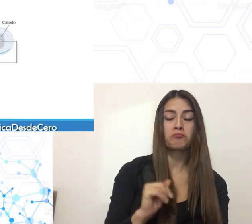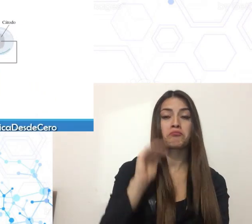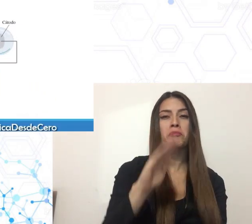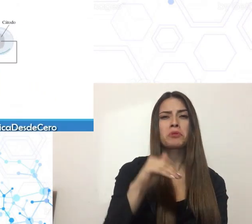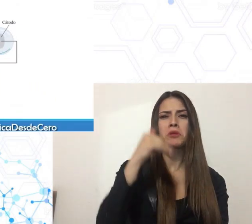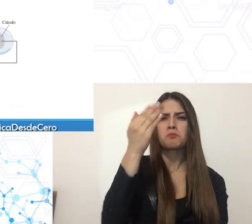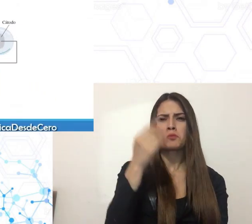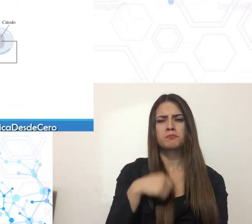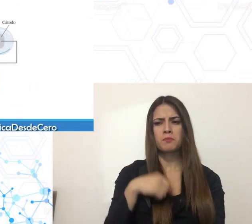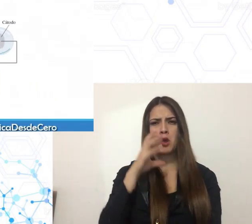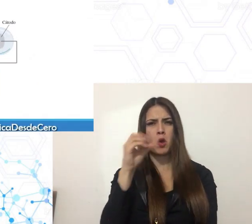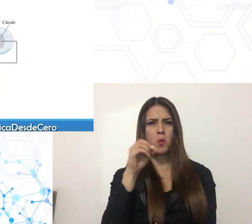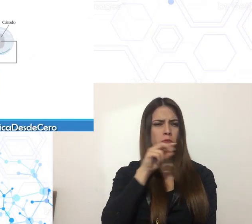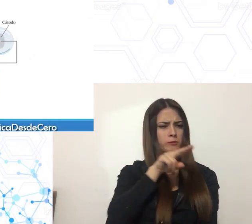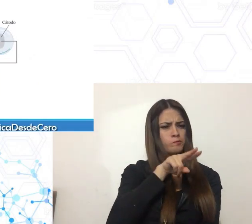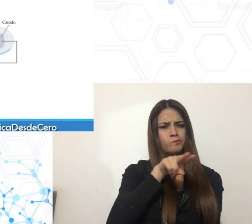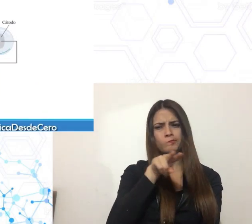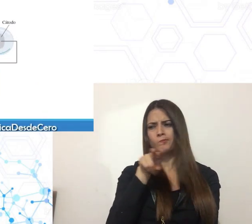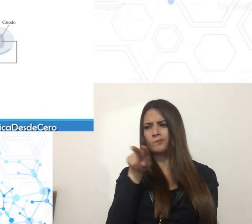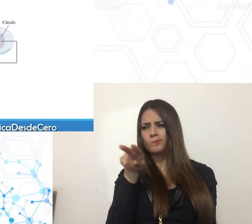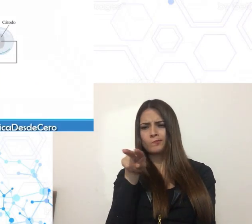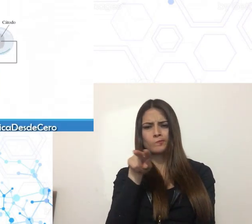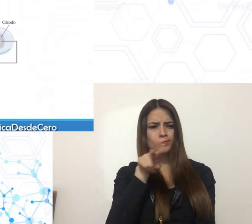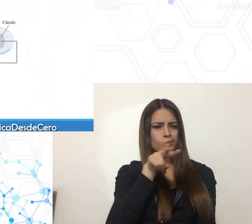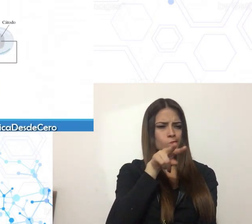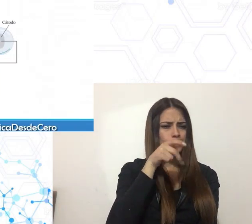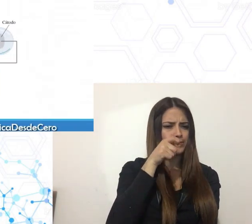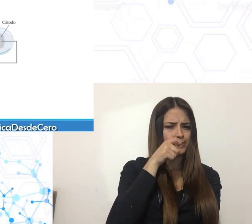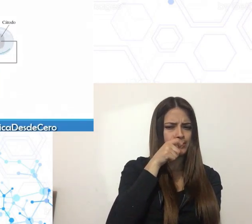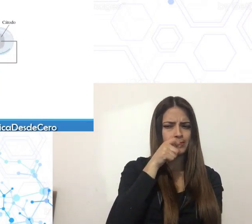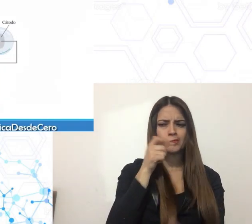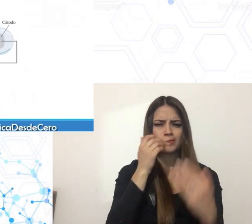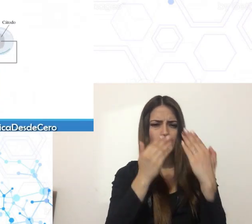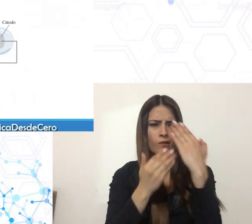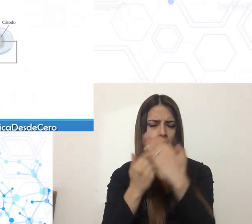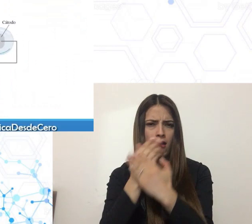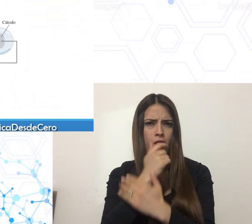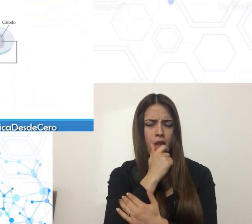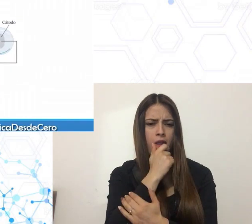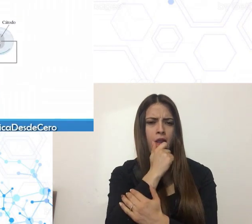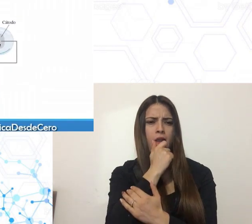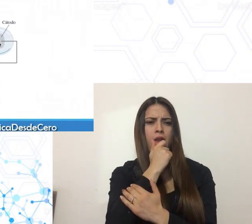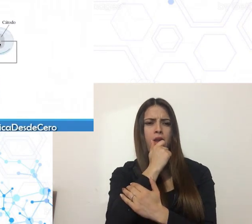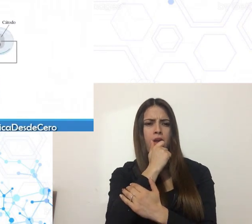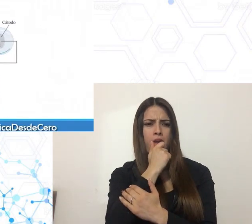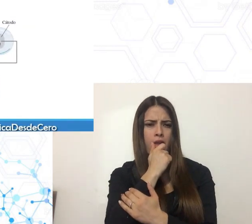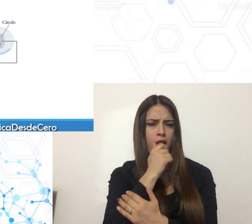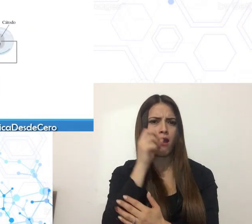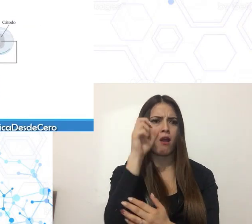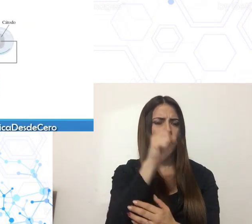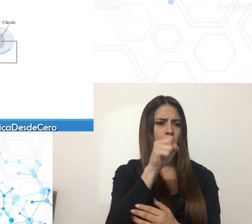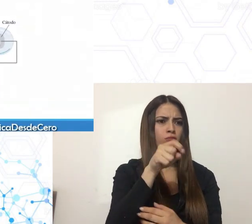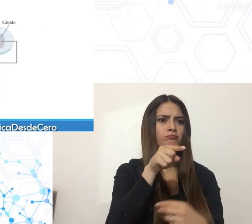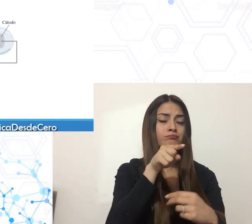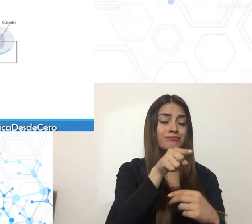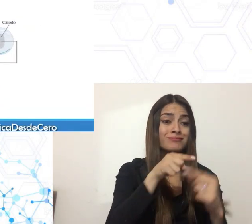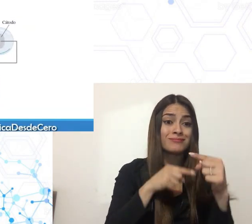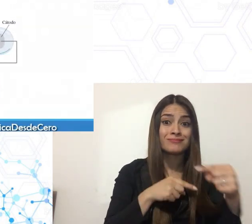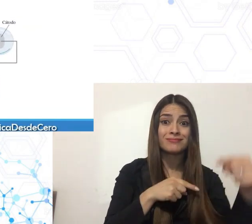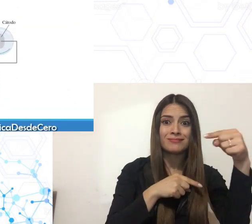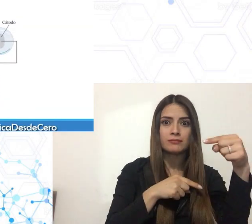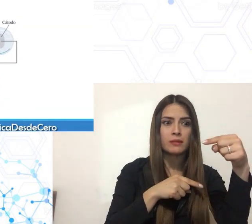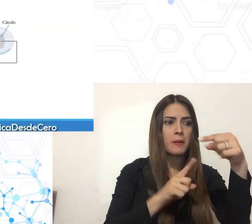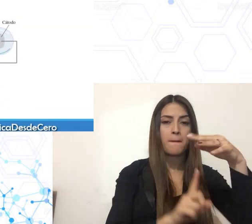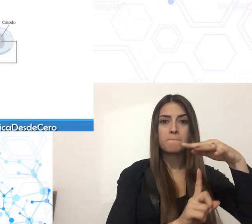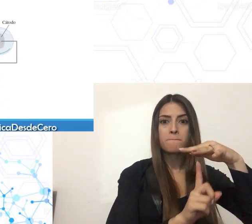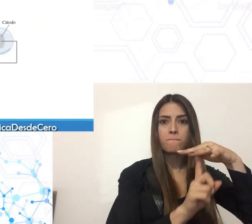Posteriormente, entonces empezó a hacer una observación, y en esa observación logró determinar que había un